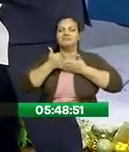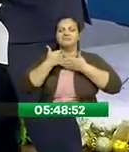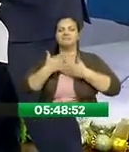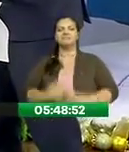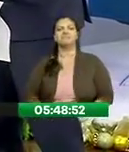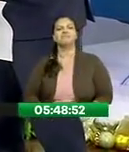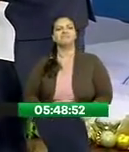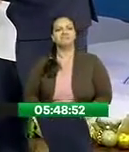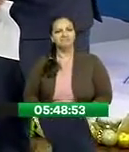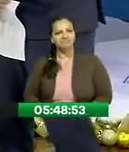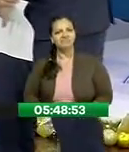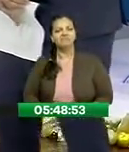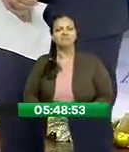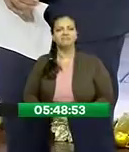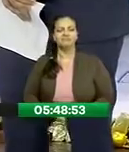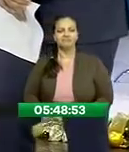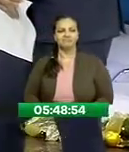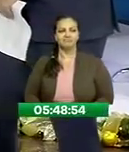¿Alguna vez la han arrastrado?